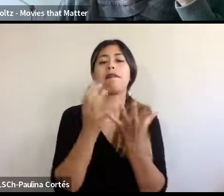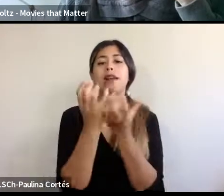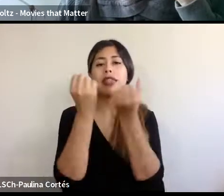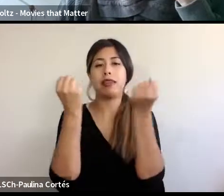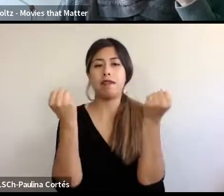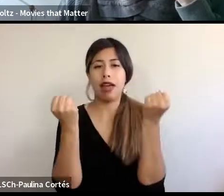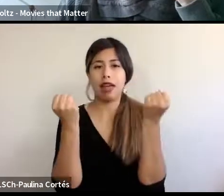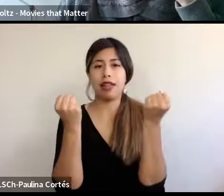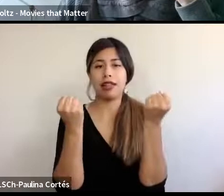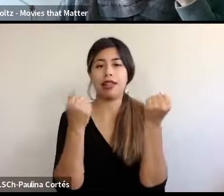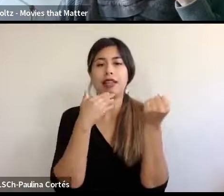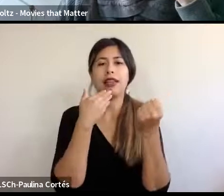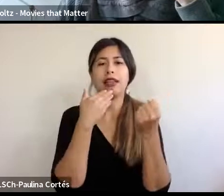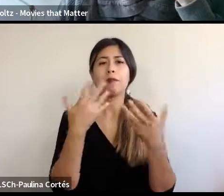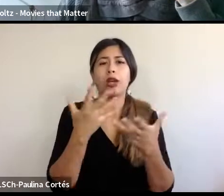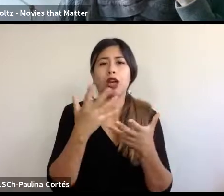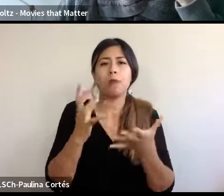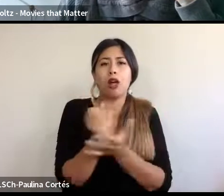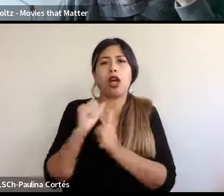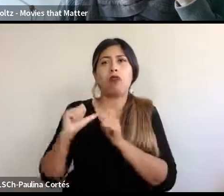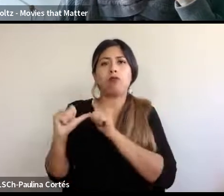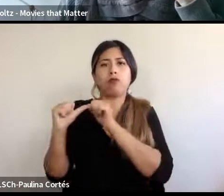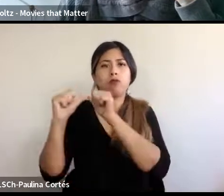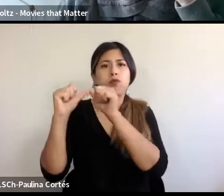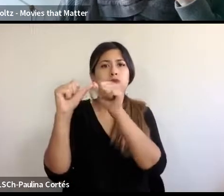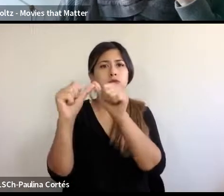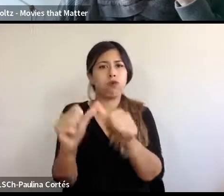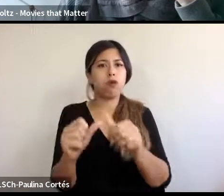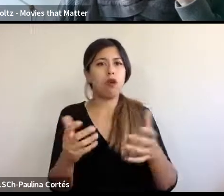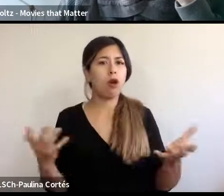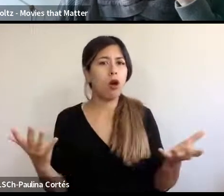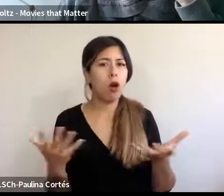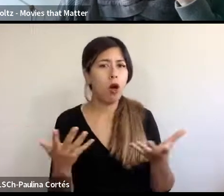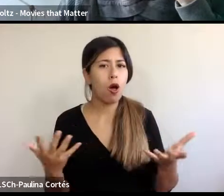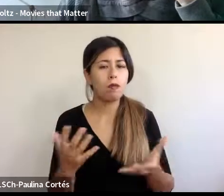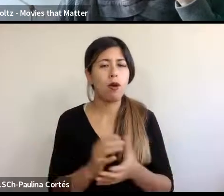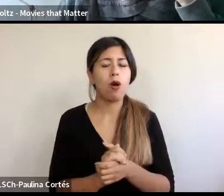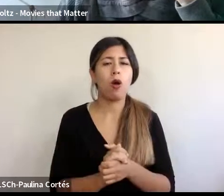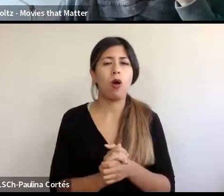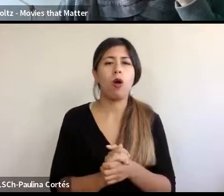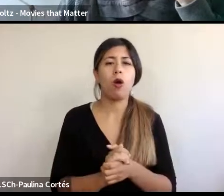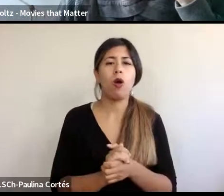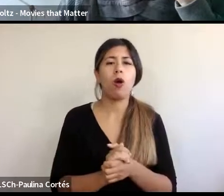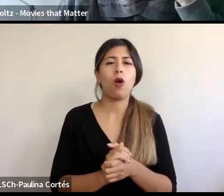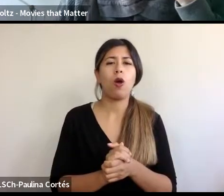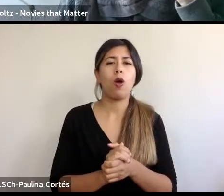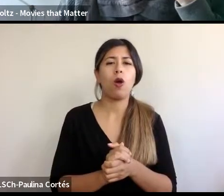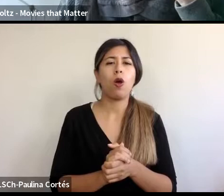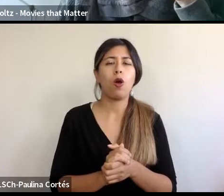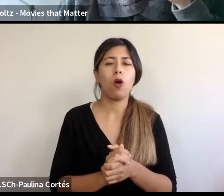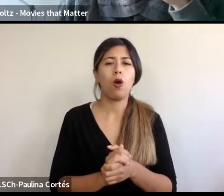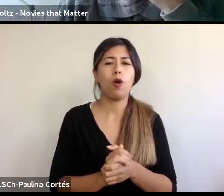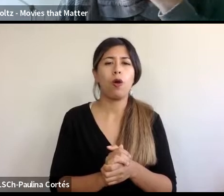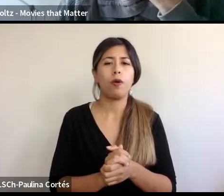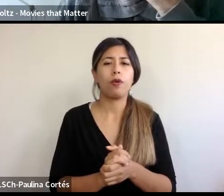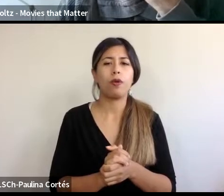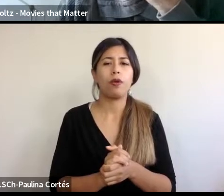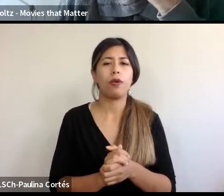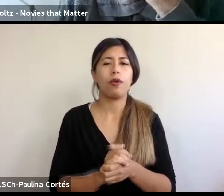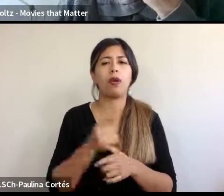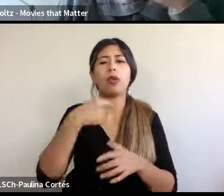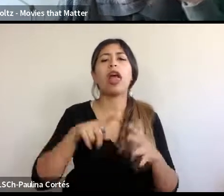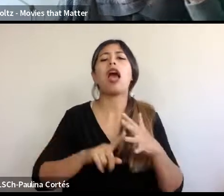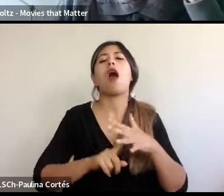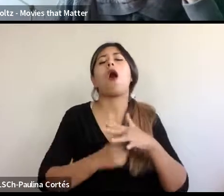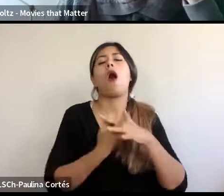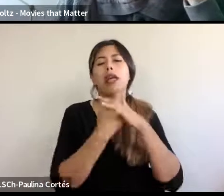logrado sostenerse en el tiempo, ¿no? ¿Cómo, desde dónde vienen su origen y